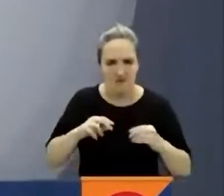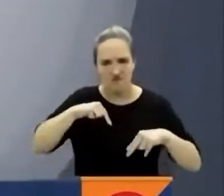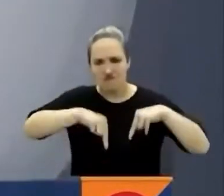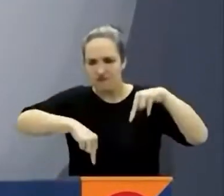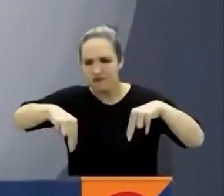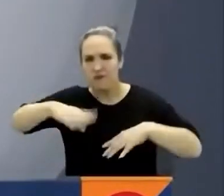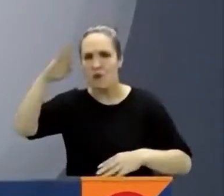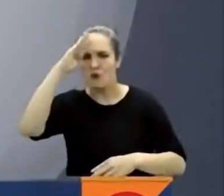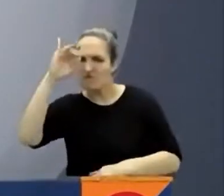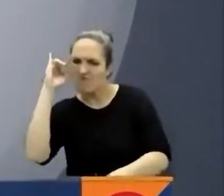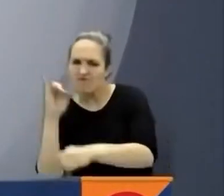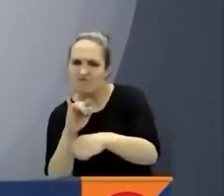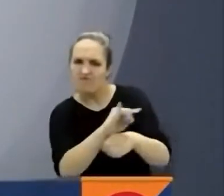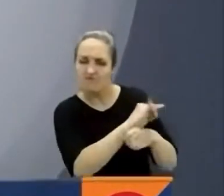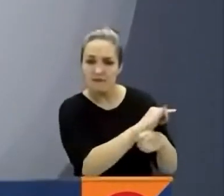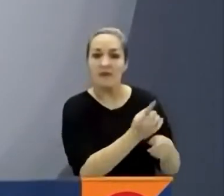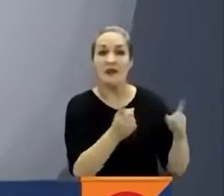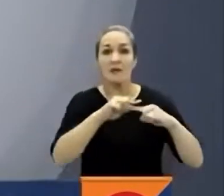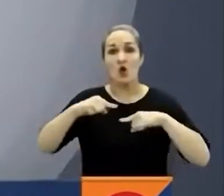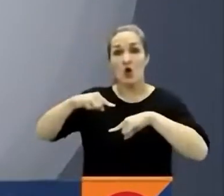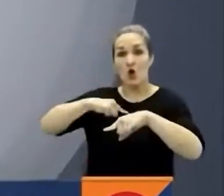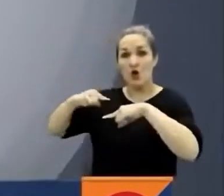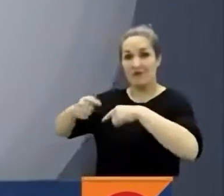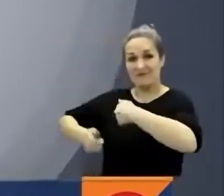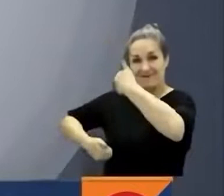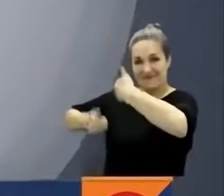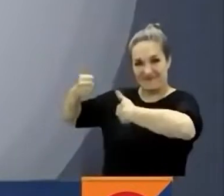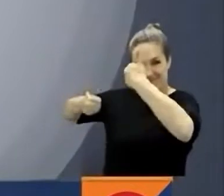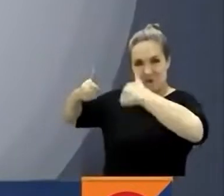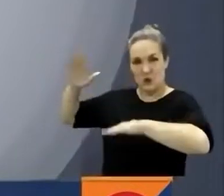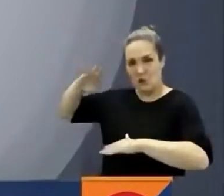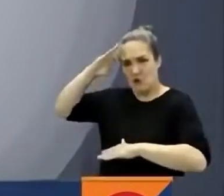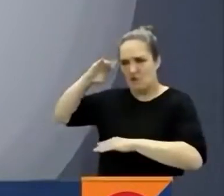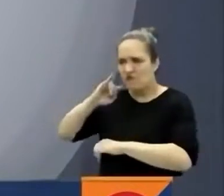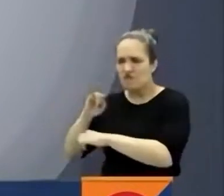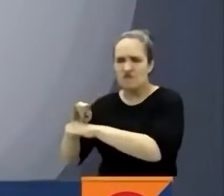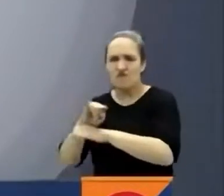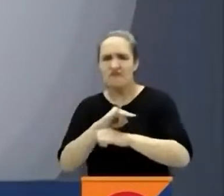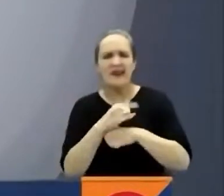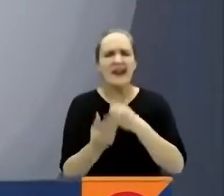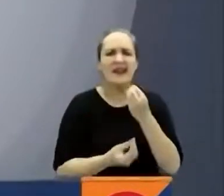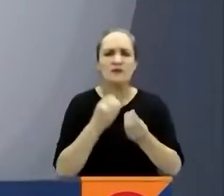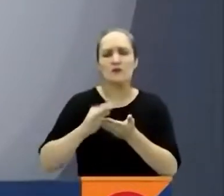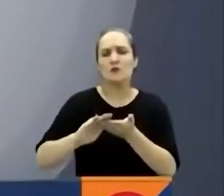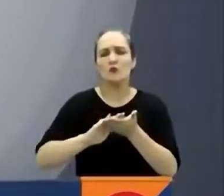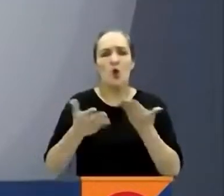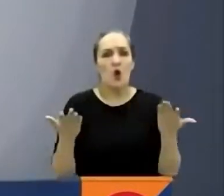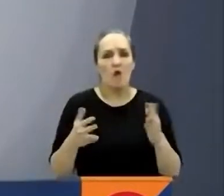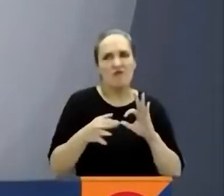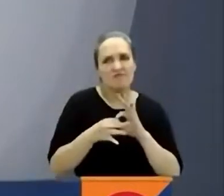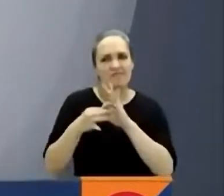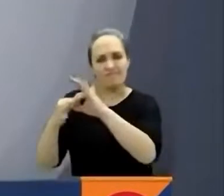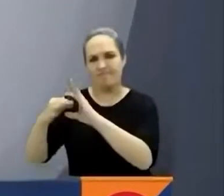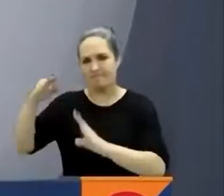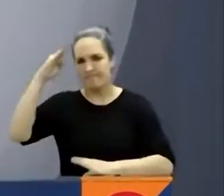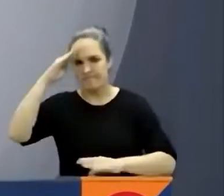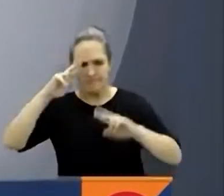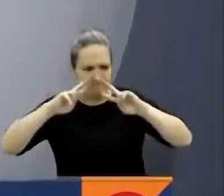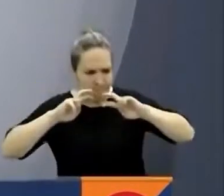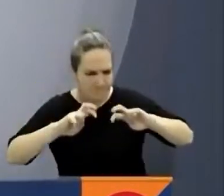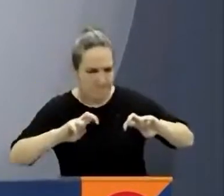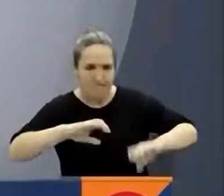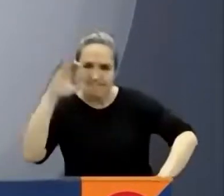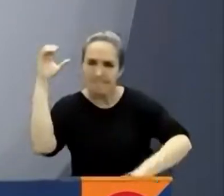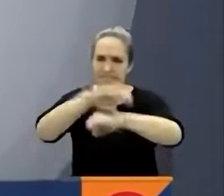seguridad y también hablamos con los coordinadores, precisamente esos frentes de seguridad que están trabajando de la mano con las autoridades para dar con la